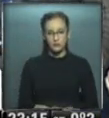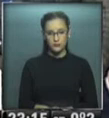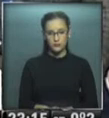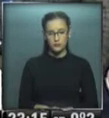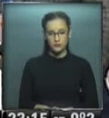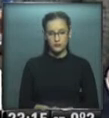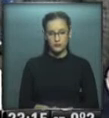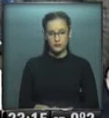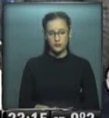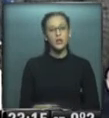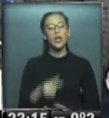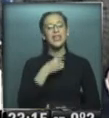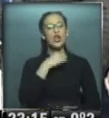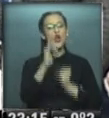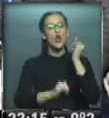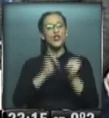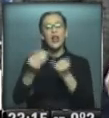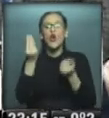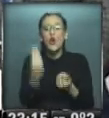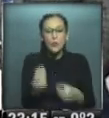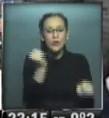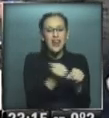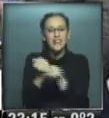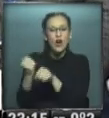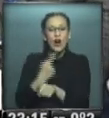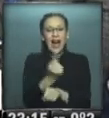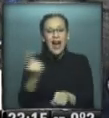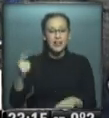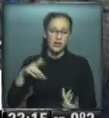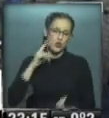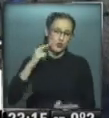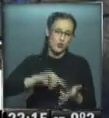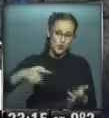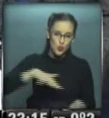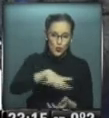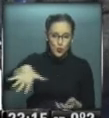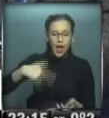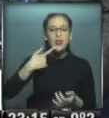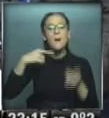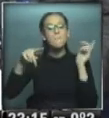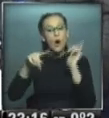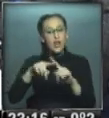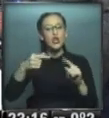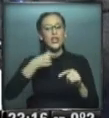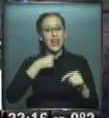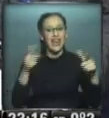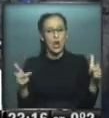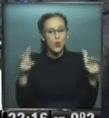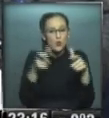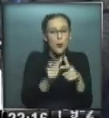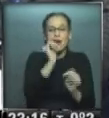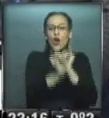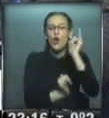hacer referencia a cómo trabajamos en cada una de nuestras ciudades, porque por eso invité al debate, para poder contar nuestras ideas, de dónde